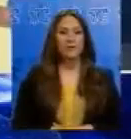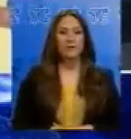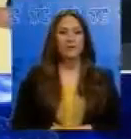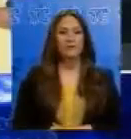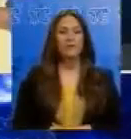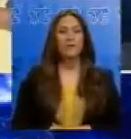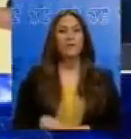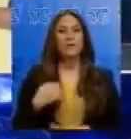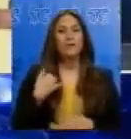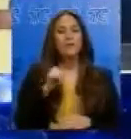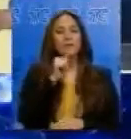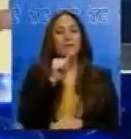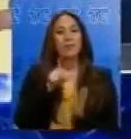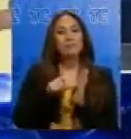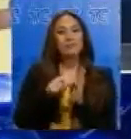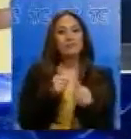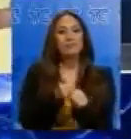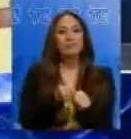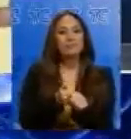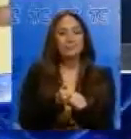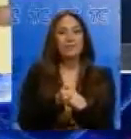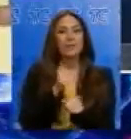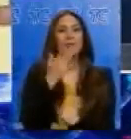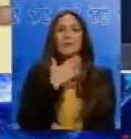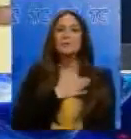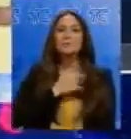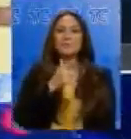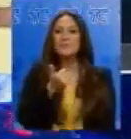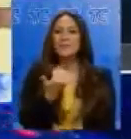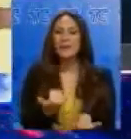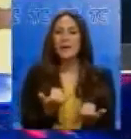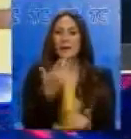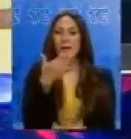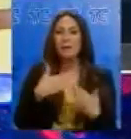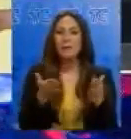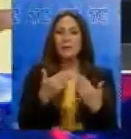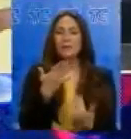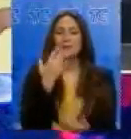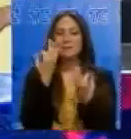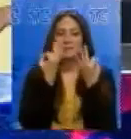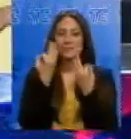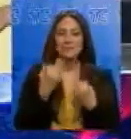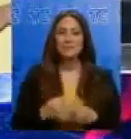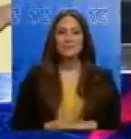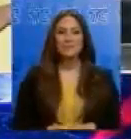Bueno, y a pocas horas de esta cumbre histórica, ¿cómo está la ciudad de Panamá en este momento, Gardeña? Cuéntanos.